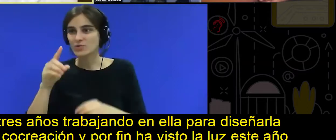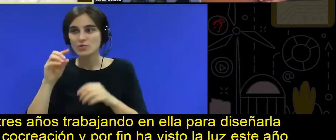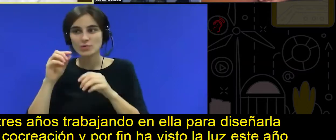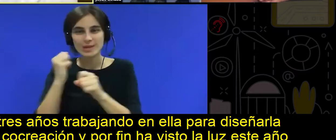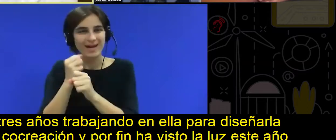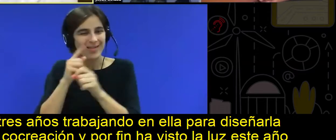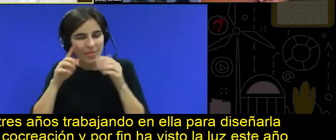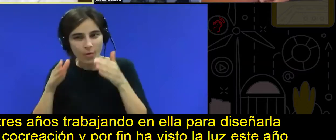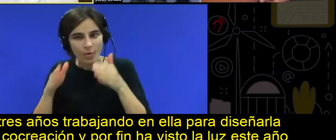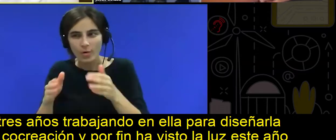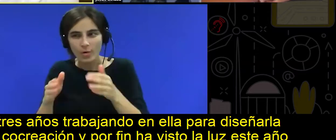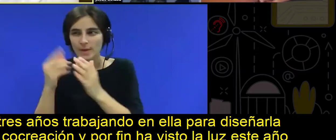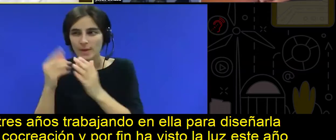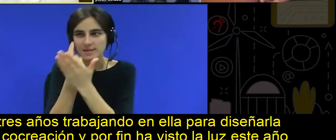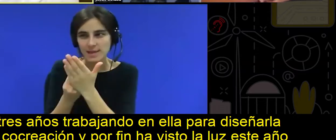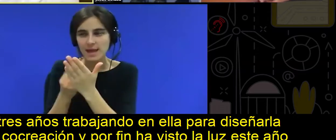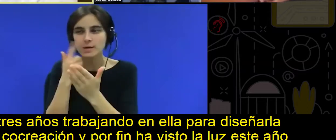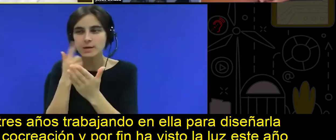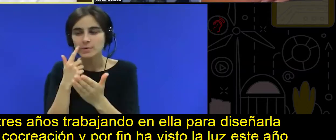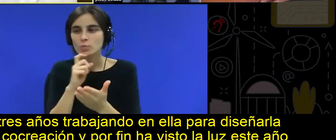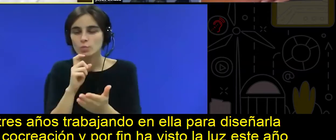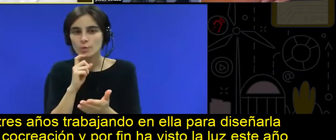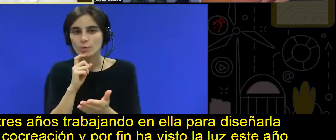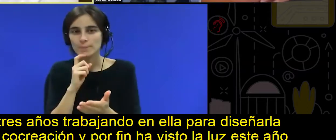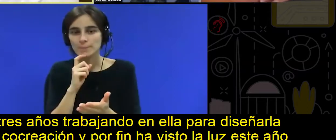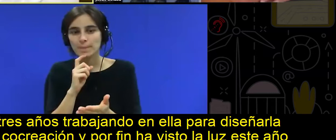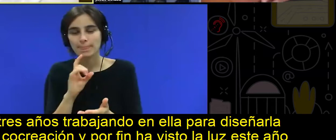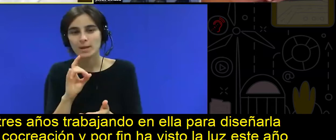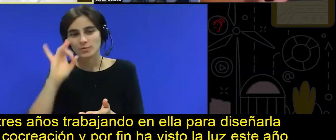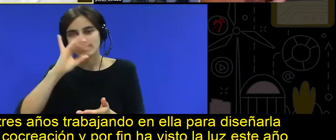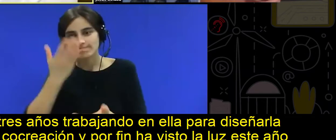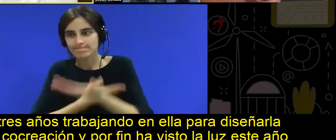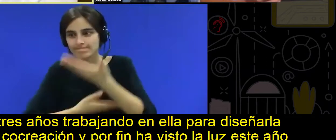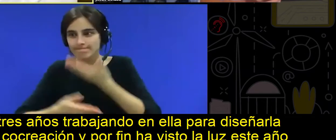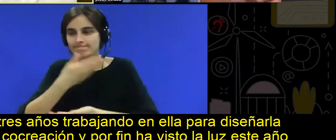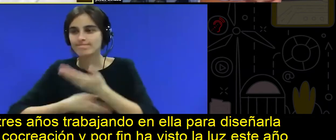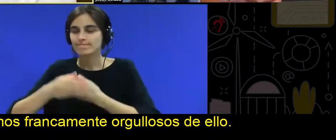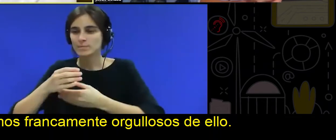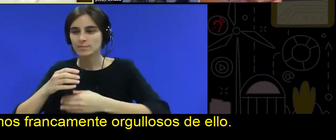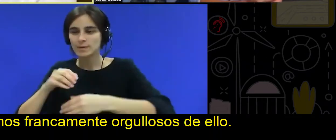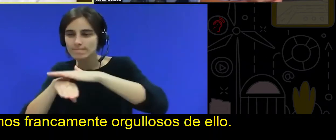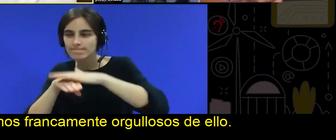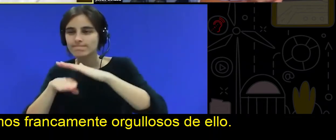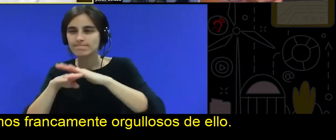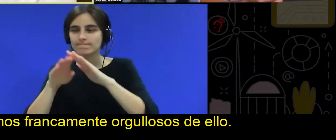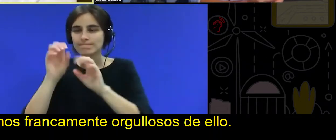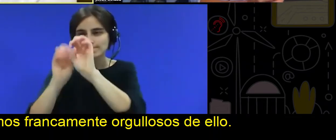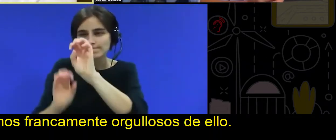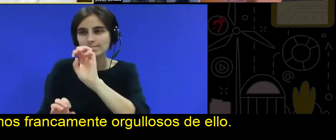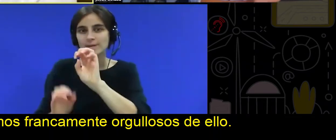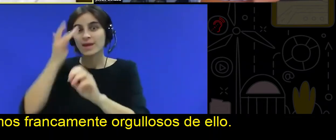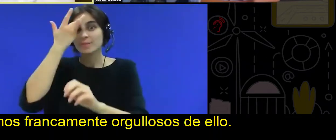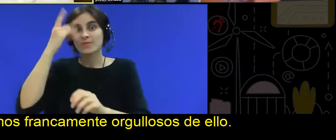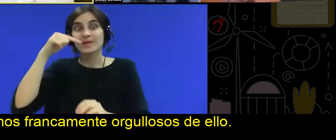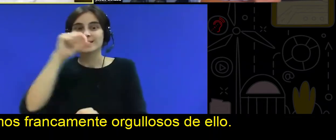diseñarla bajo proceso de co-creación conjunto, y ya por fin ha visto la luz este año, y estamos